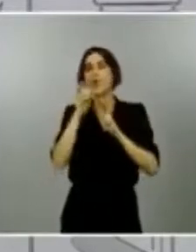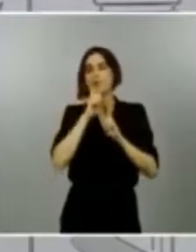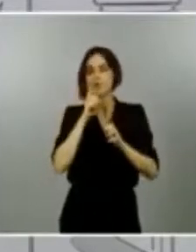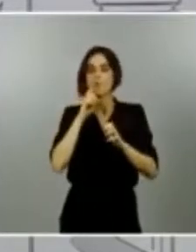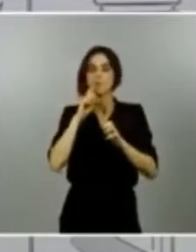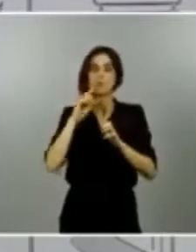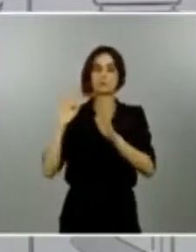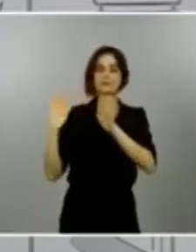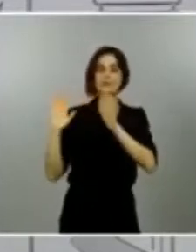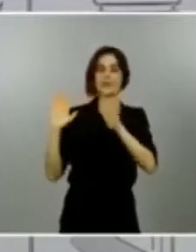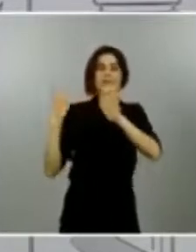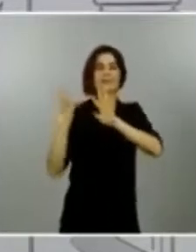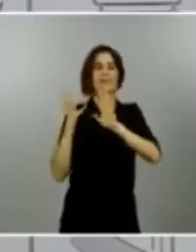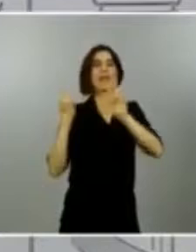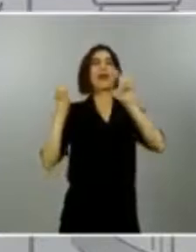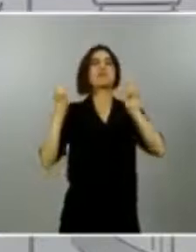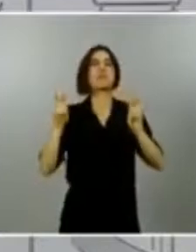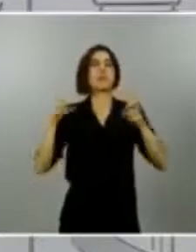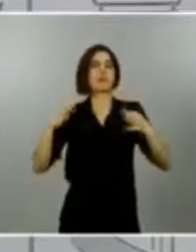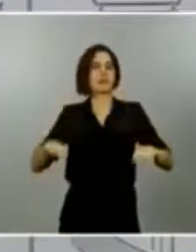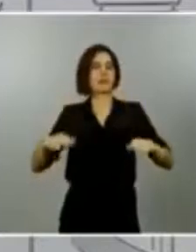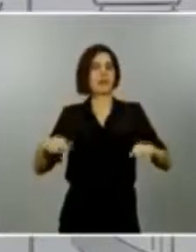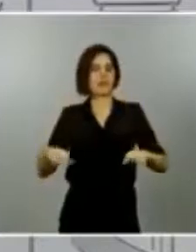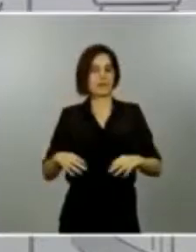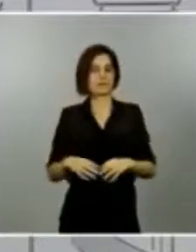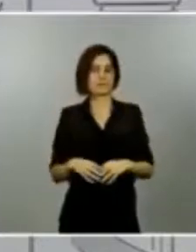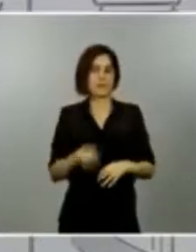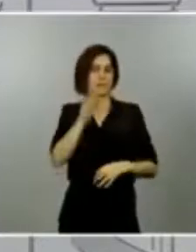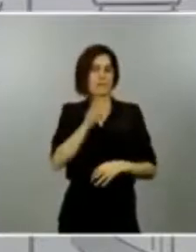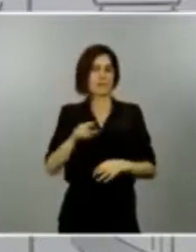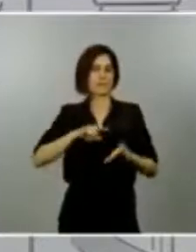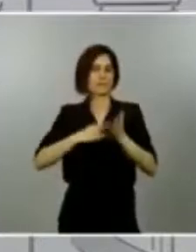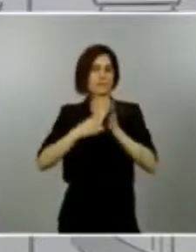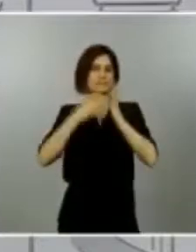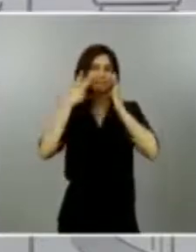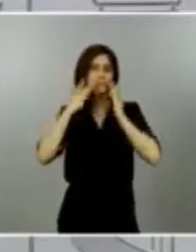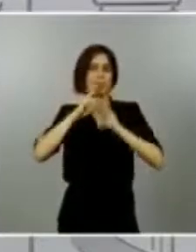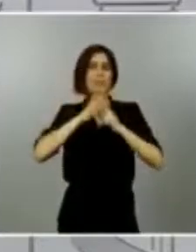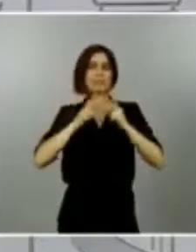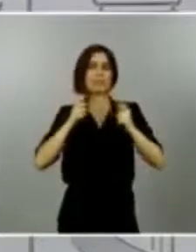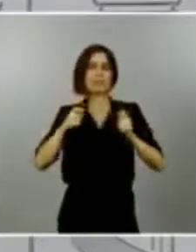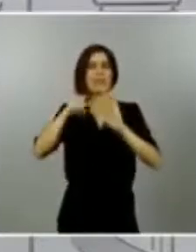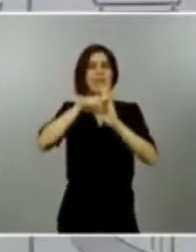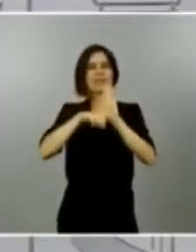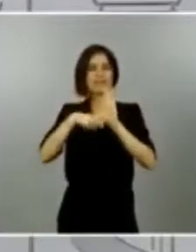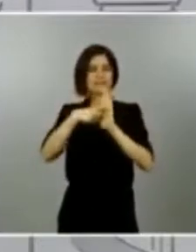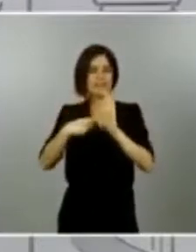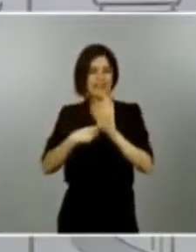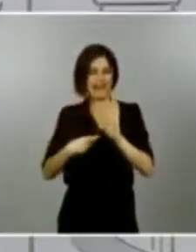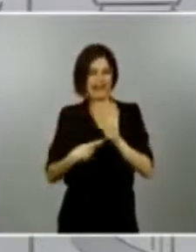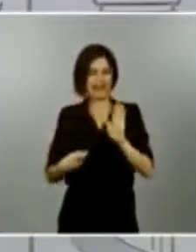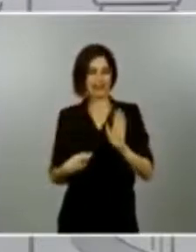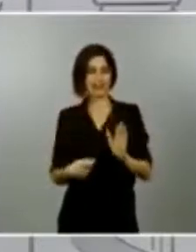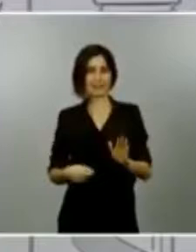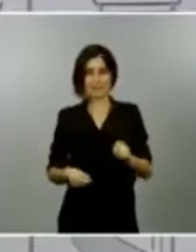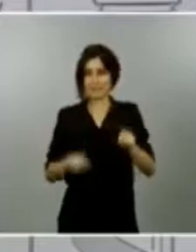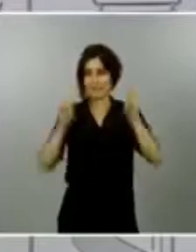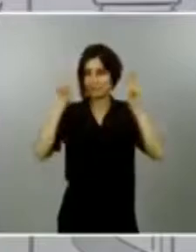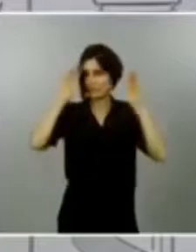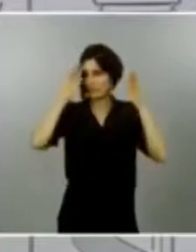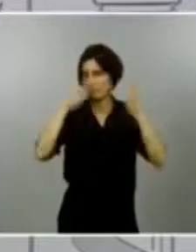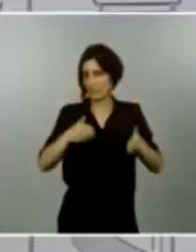técnicos la es escalada y por tanto esta es la cuestión al contrario nosotros lo que queremos es cuando